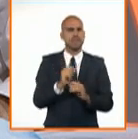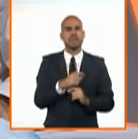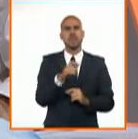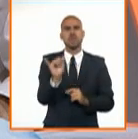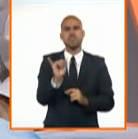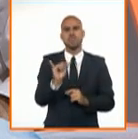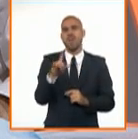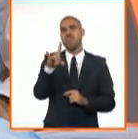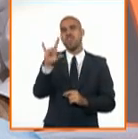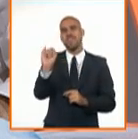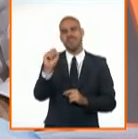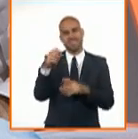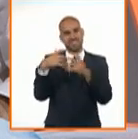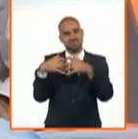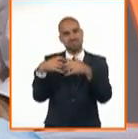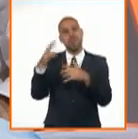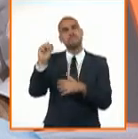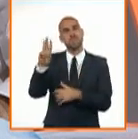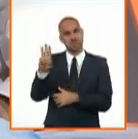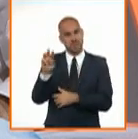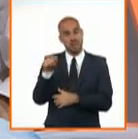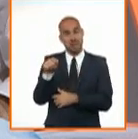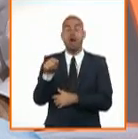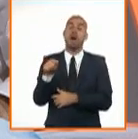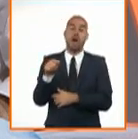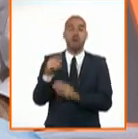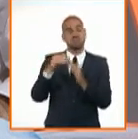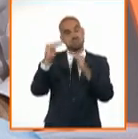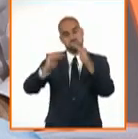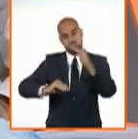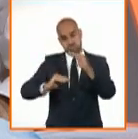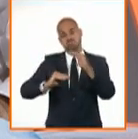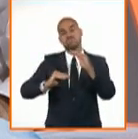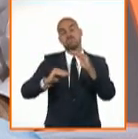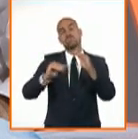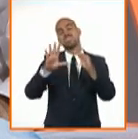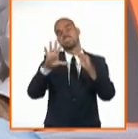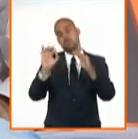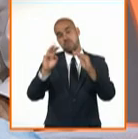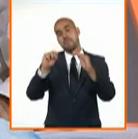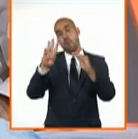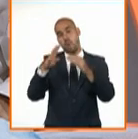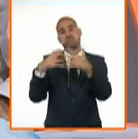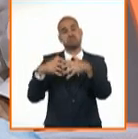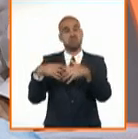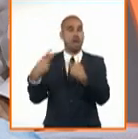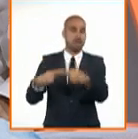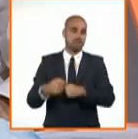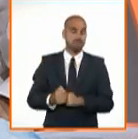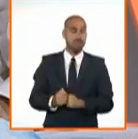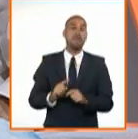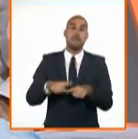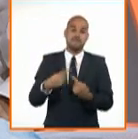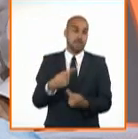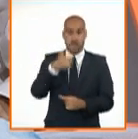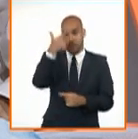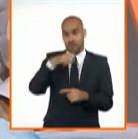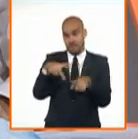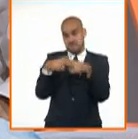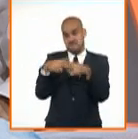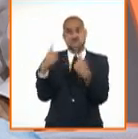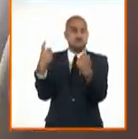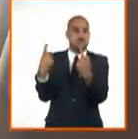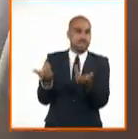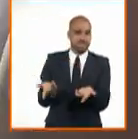50 con 60 me agua debido a la imposibilidad que hemos tenido de ejecutar estos mantenimiento y poner los